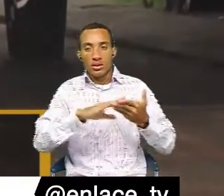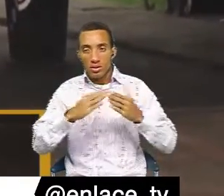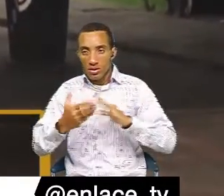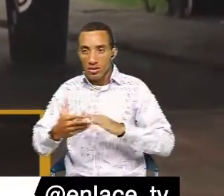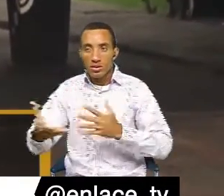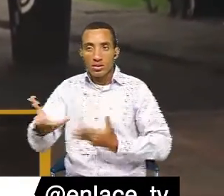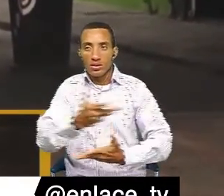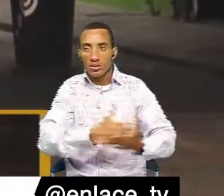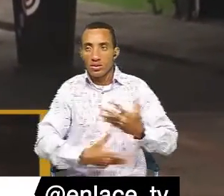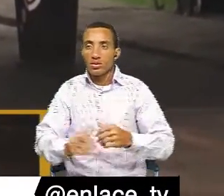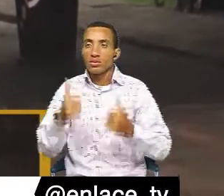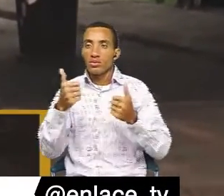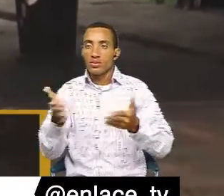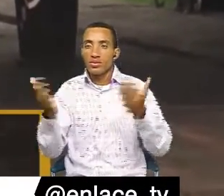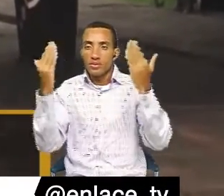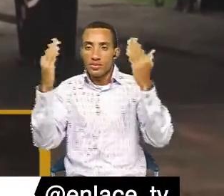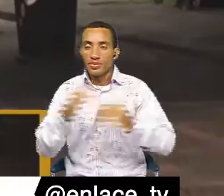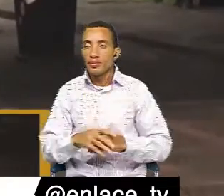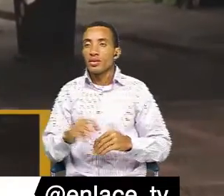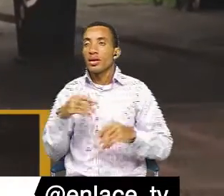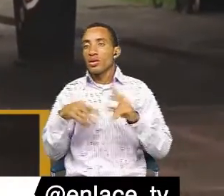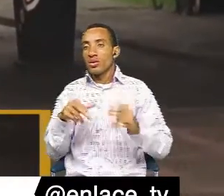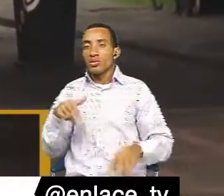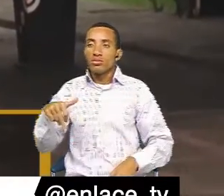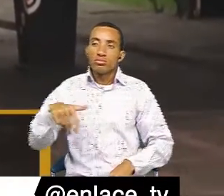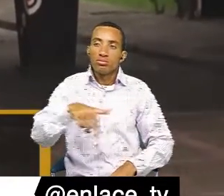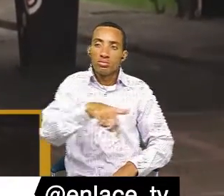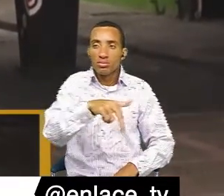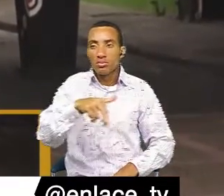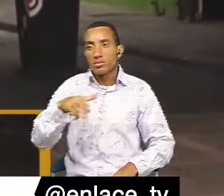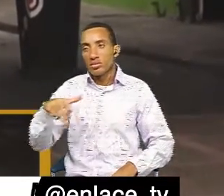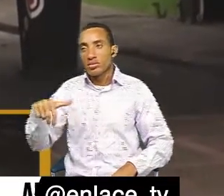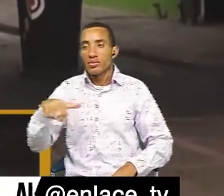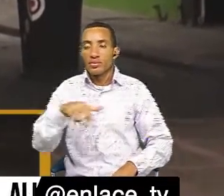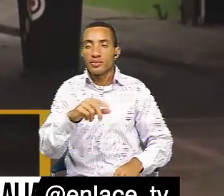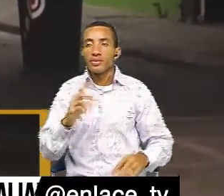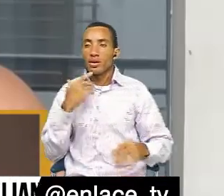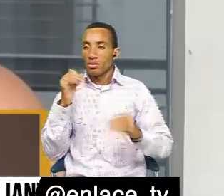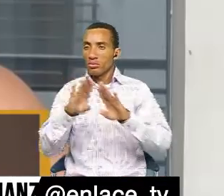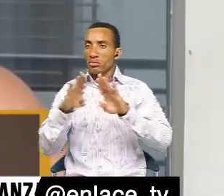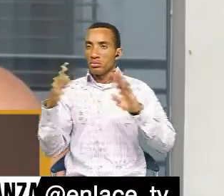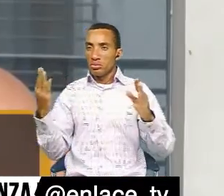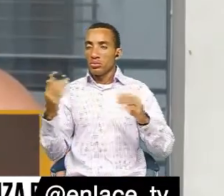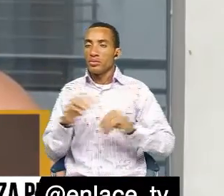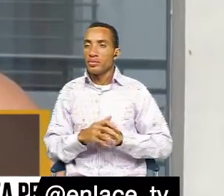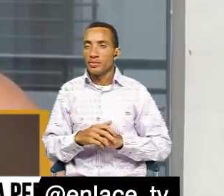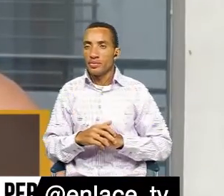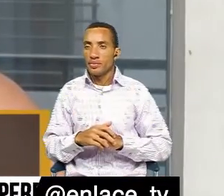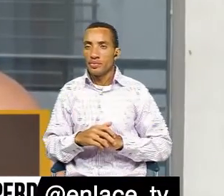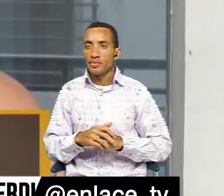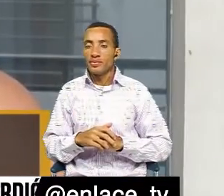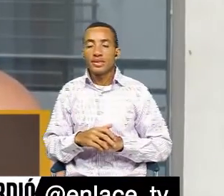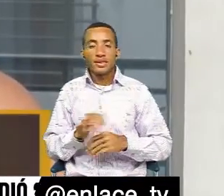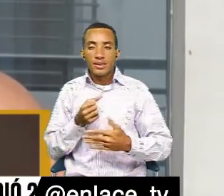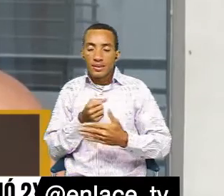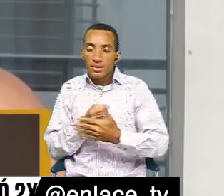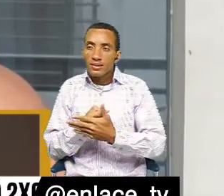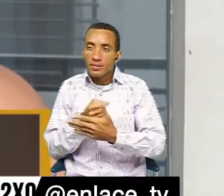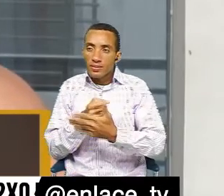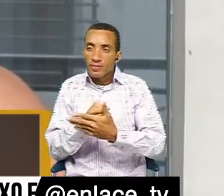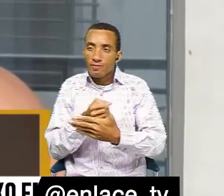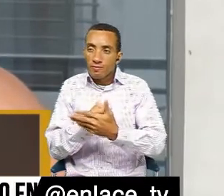en el beneficio de la comunidad que circunda los establecimientos nocturnos abiertos al público. Ha sido insistente y por lo